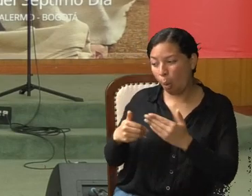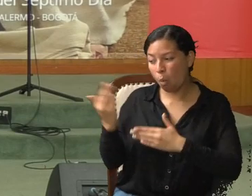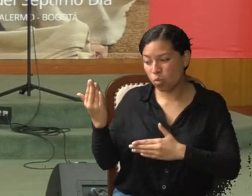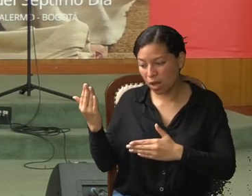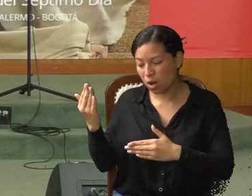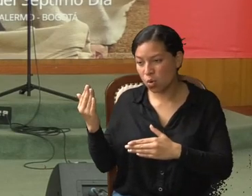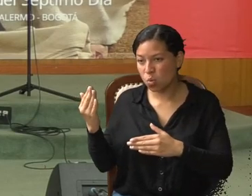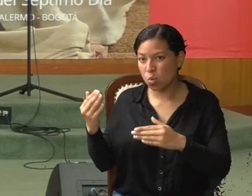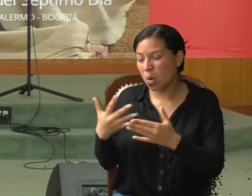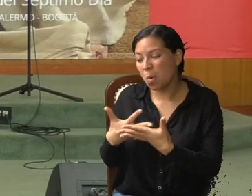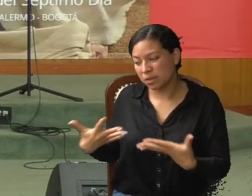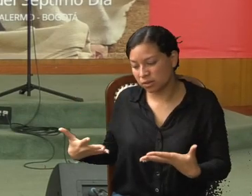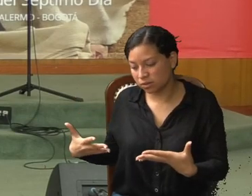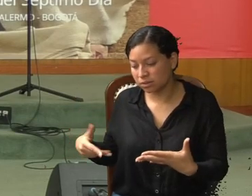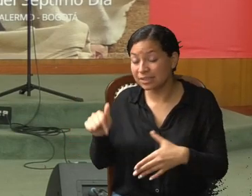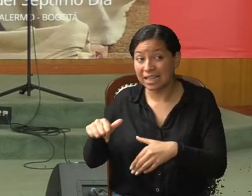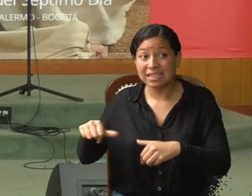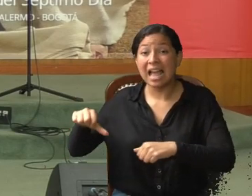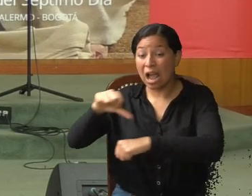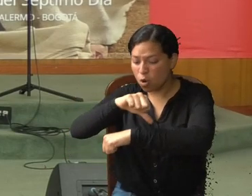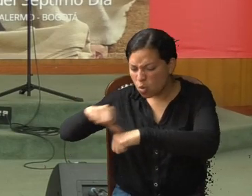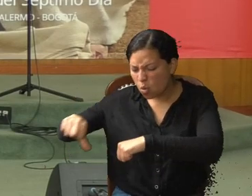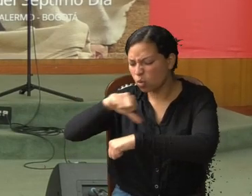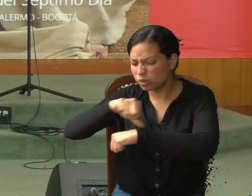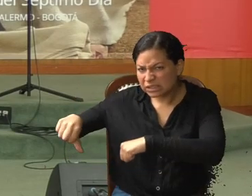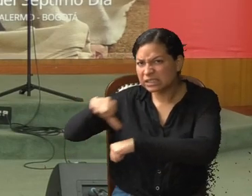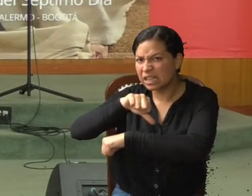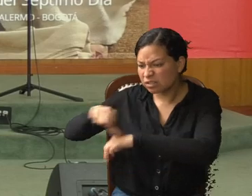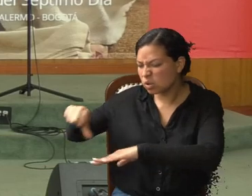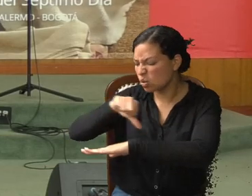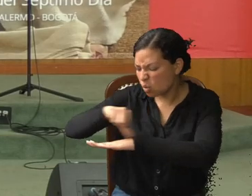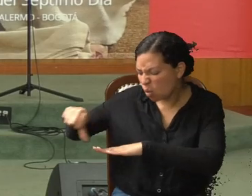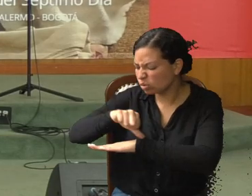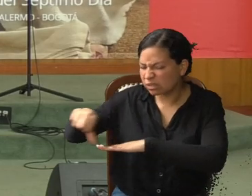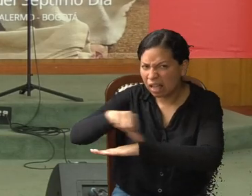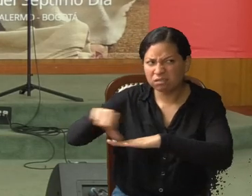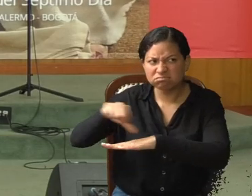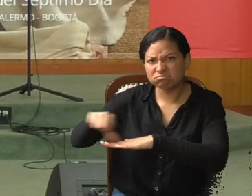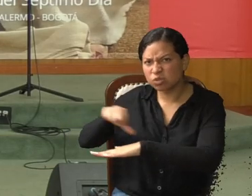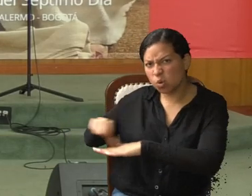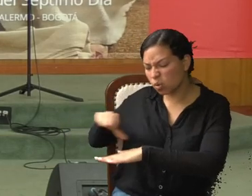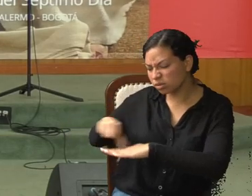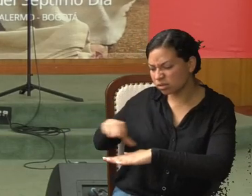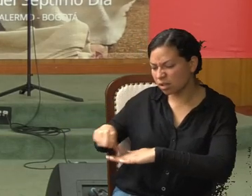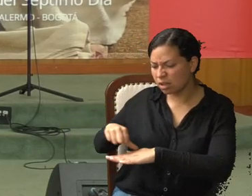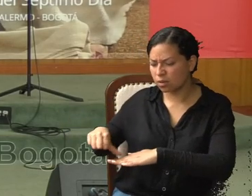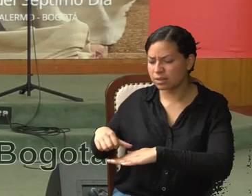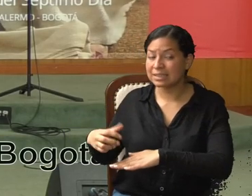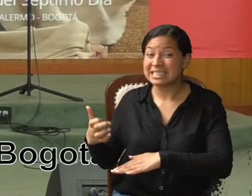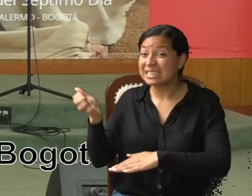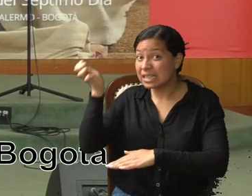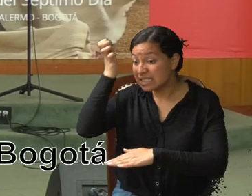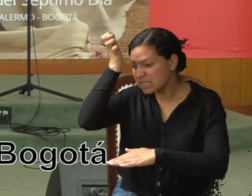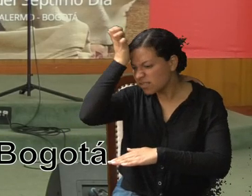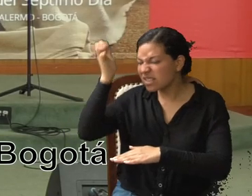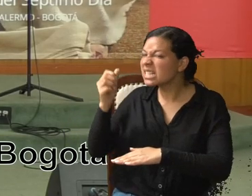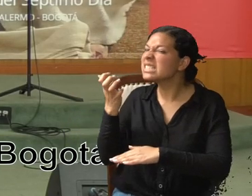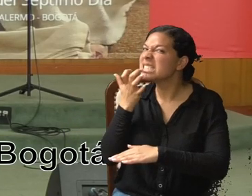y es una cortadora de diamante. Así que se acercaron, cortaron el hierro, claramente el hierro